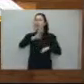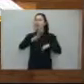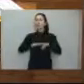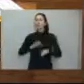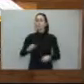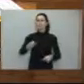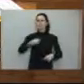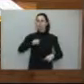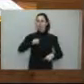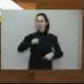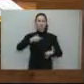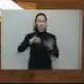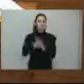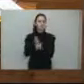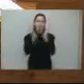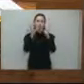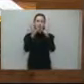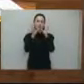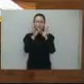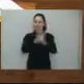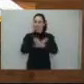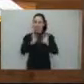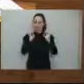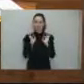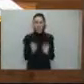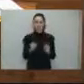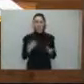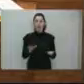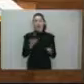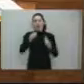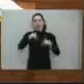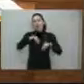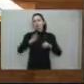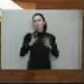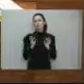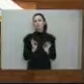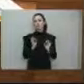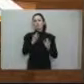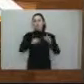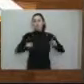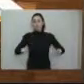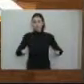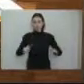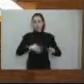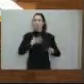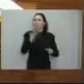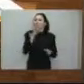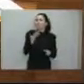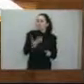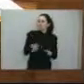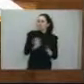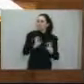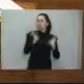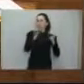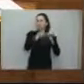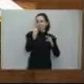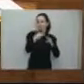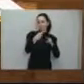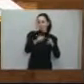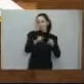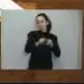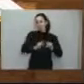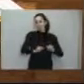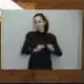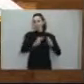algo terrible. Es algo terrible, salvo que algunos se instalen en aquellas políticas